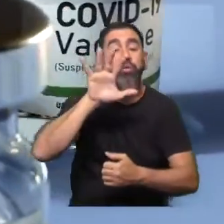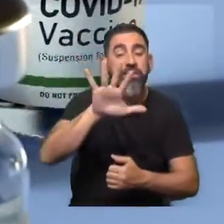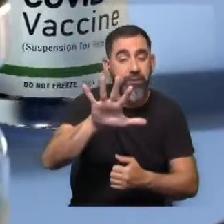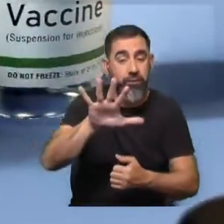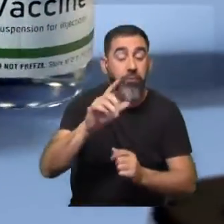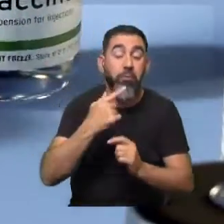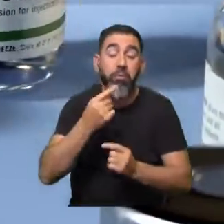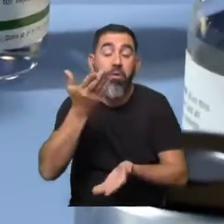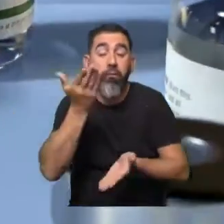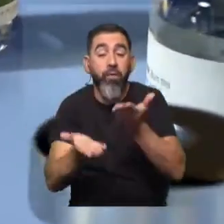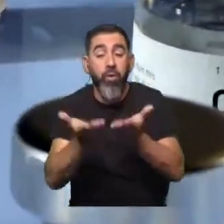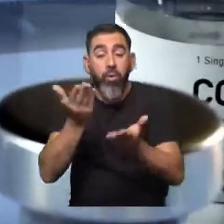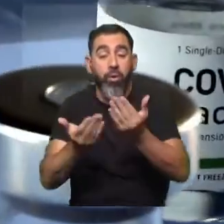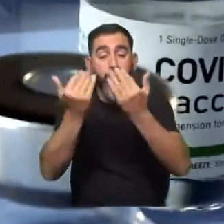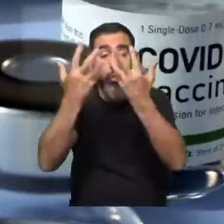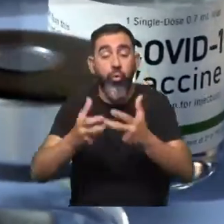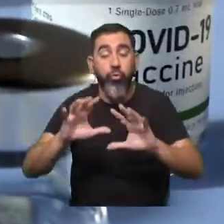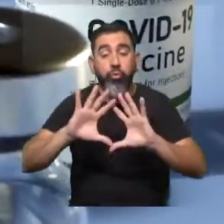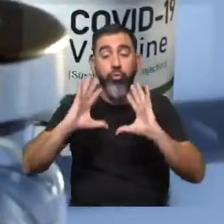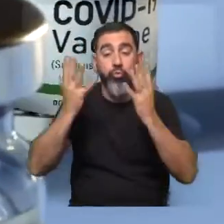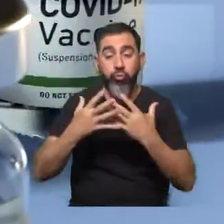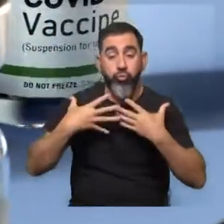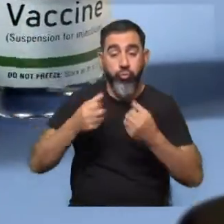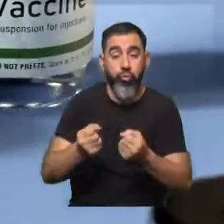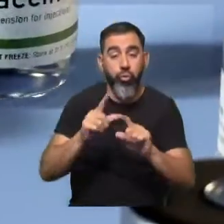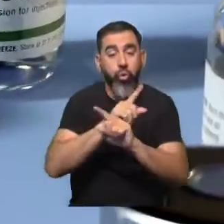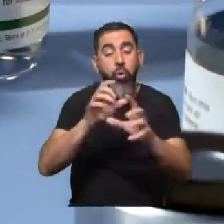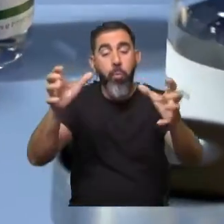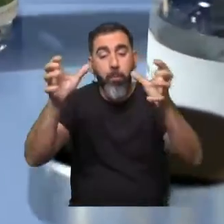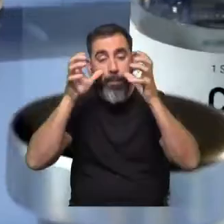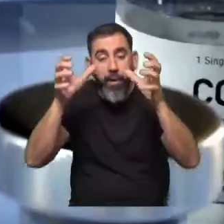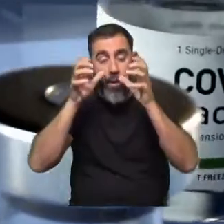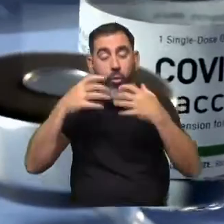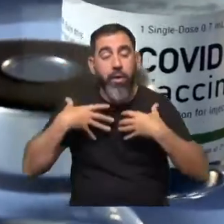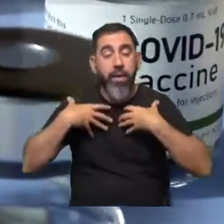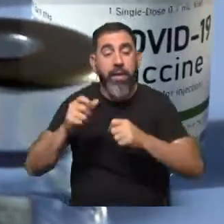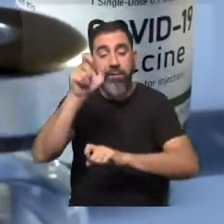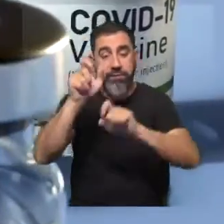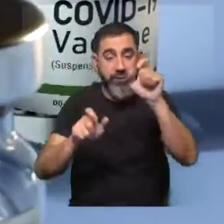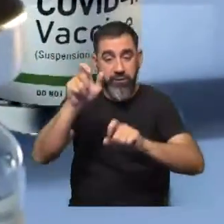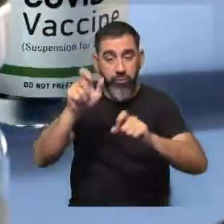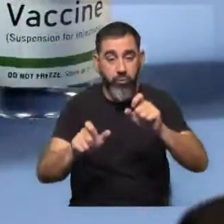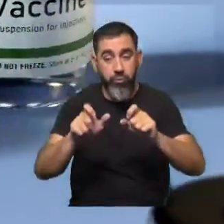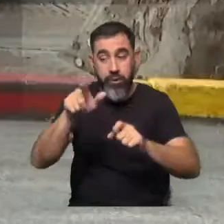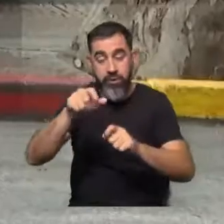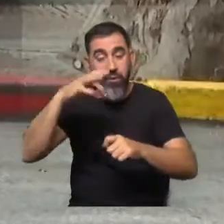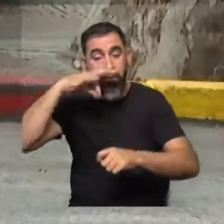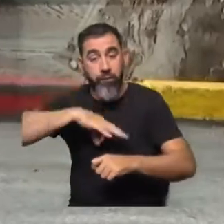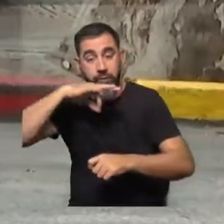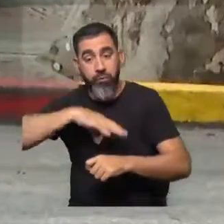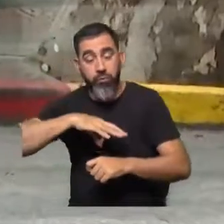las evaluaciones de la Organización Mundial de la Salud no es de alto riesgo para la salud pública. Esta variante